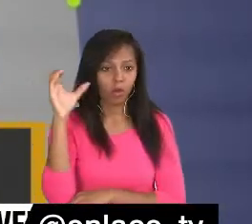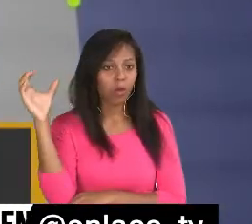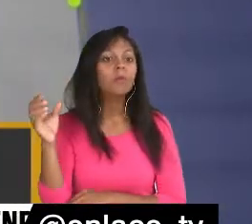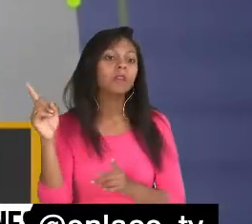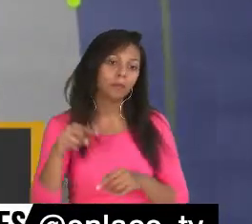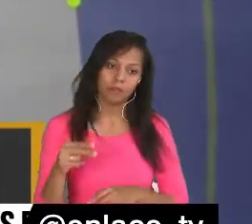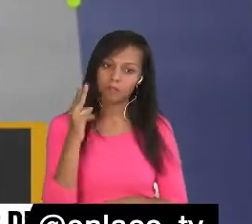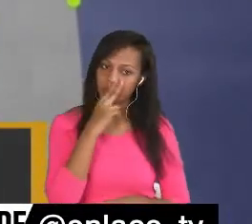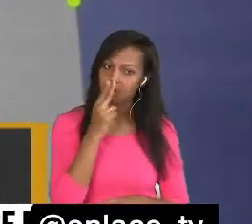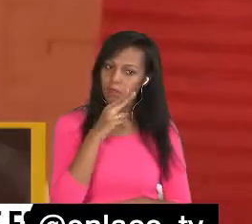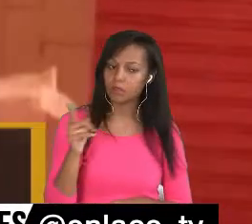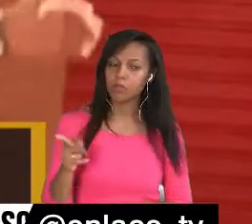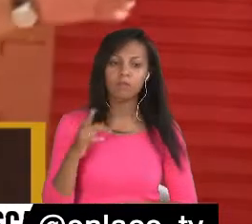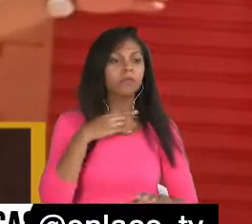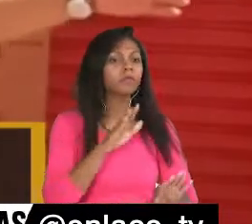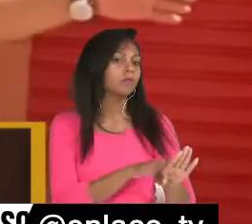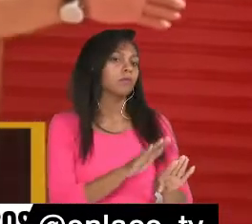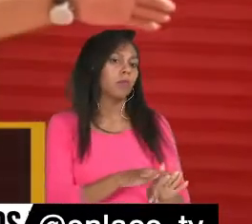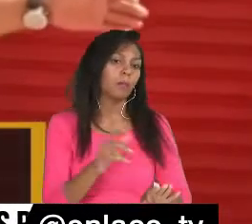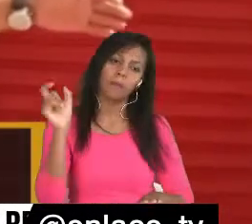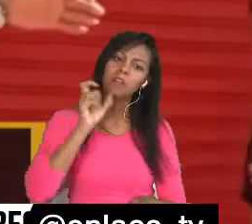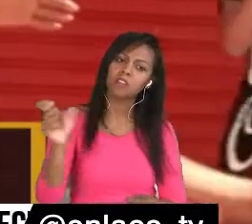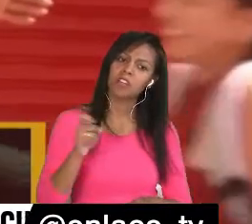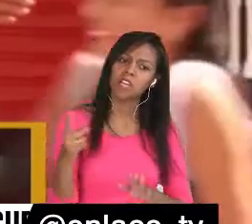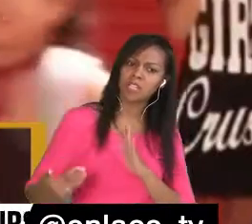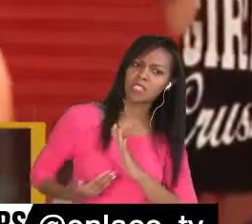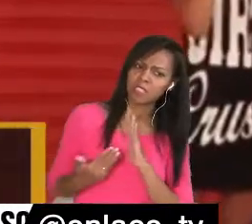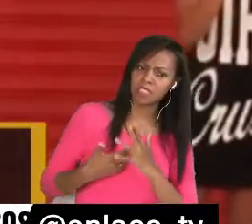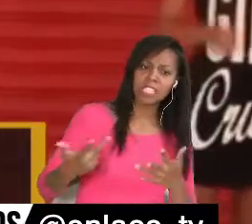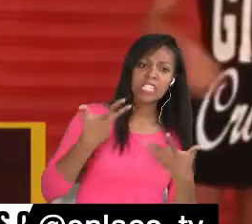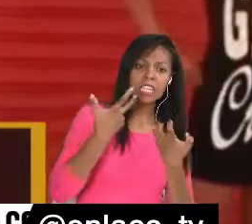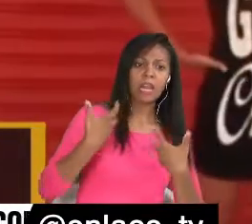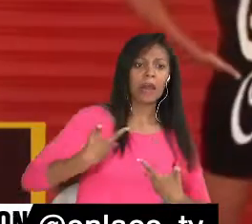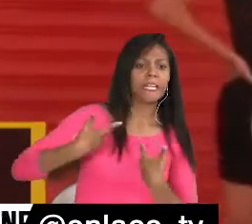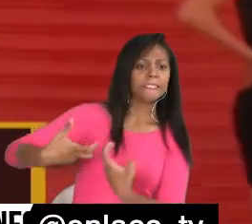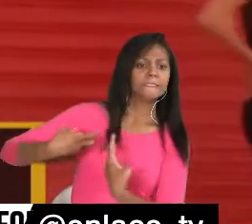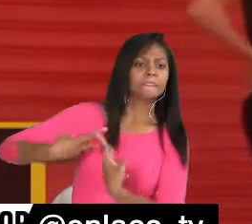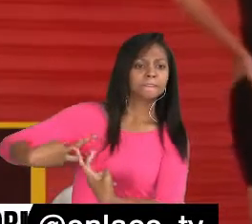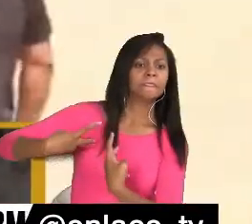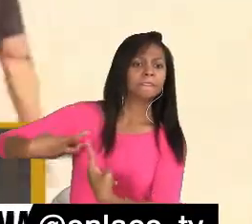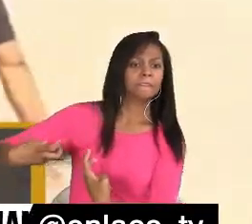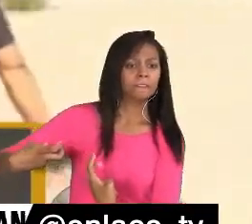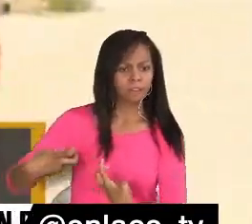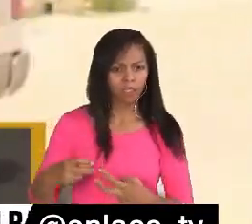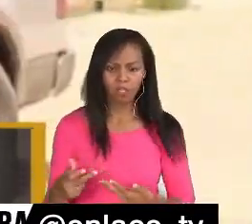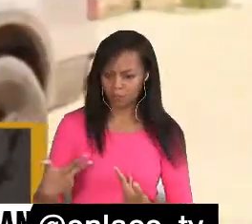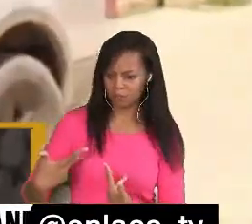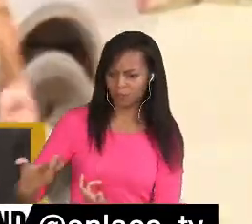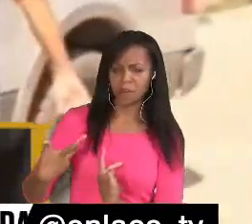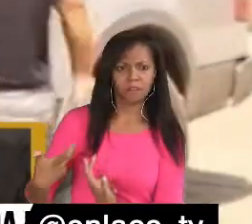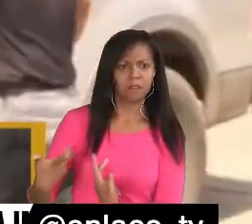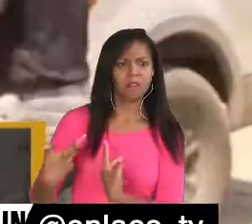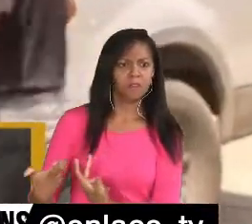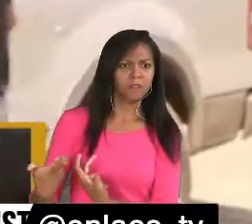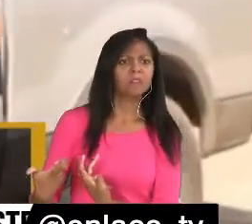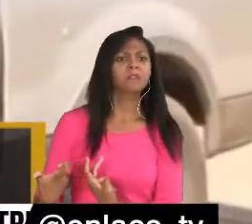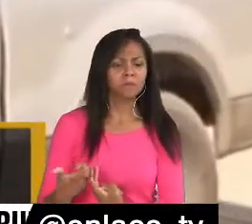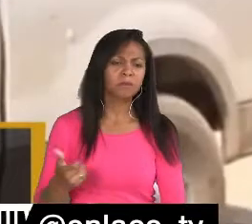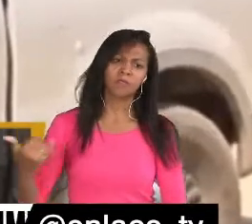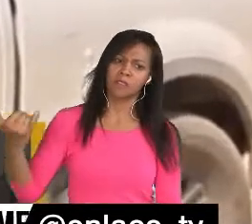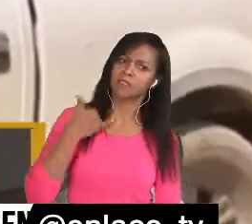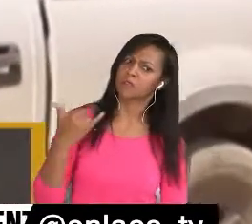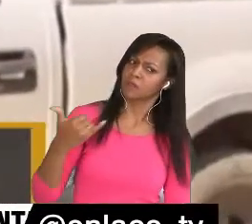Higuita, denunció que personas inescrupulosas lo están extorsionando. Higuita manifestó su preocupación sobre unas llamadas que le están haciendo a